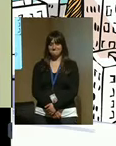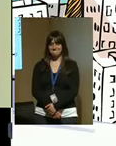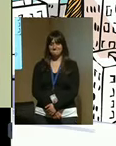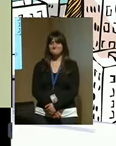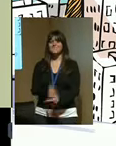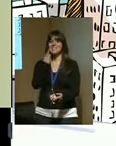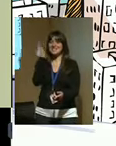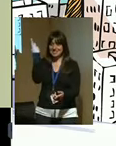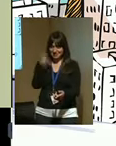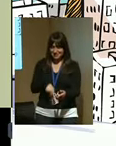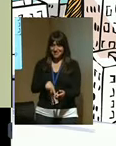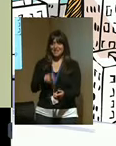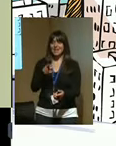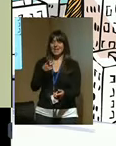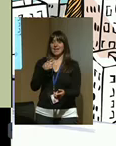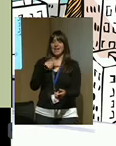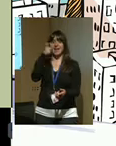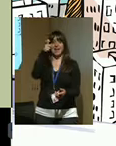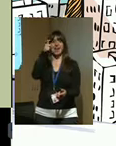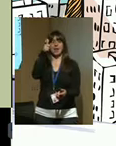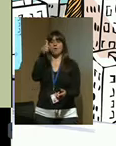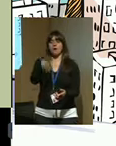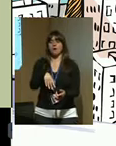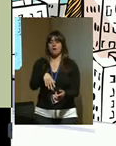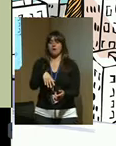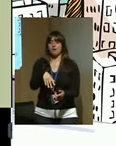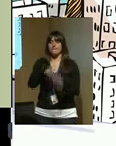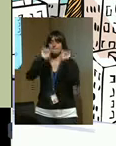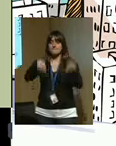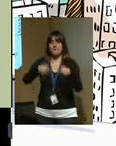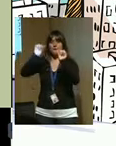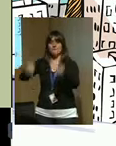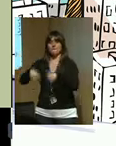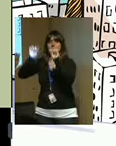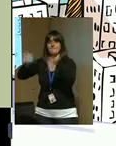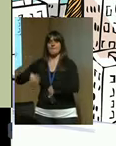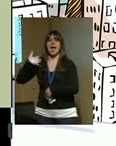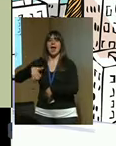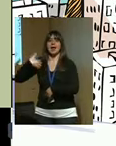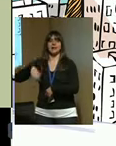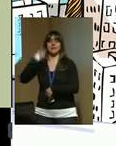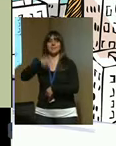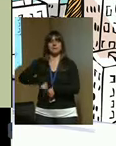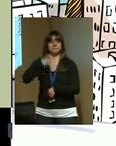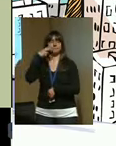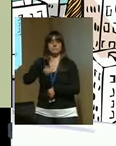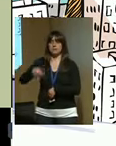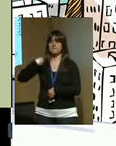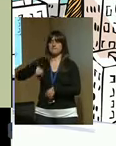Y también las provincias argentinas están viendo cómo pueden incorporar ellos este